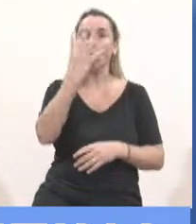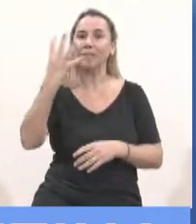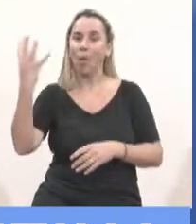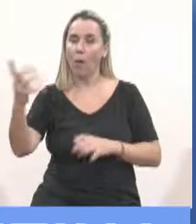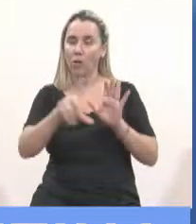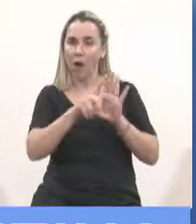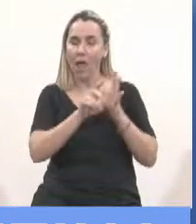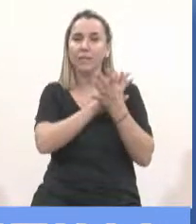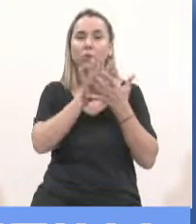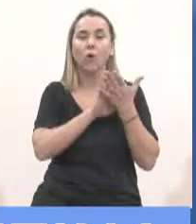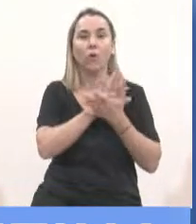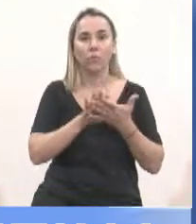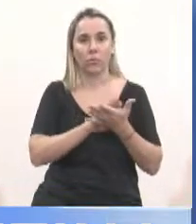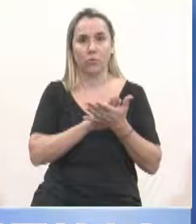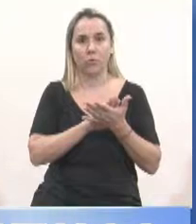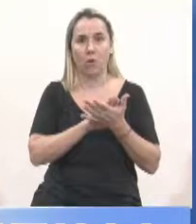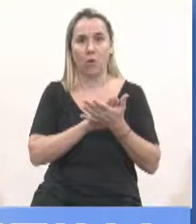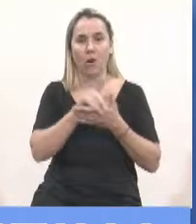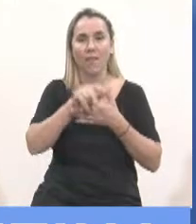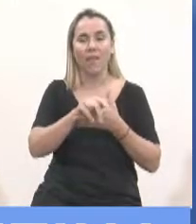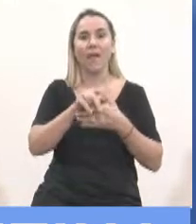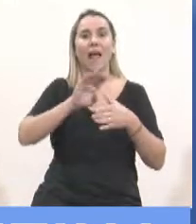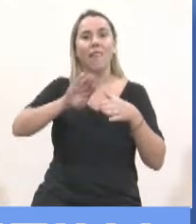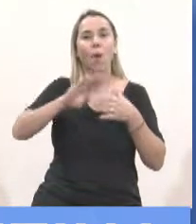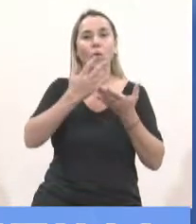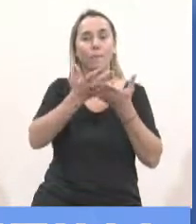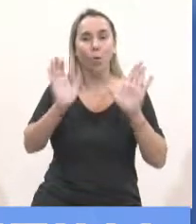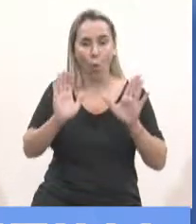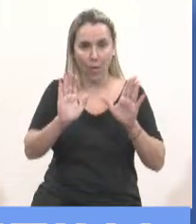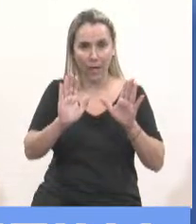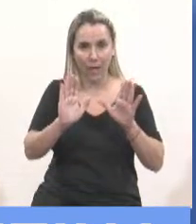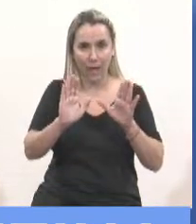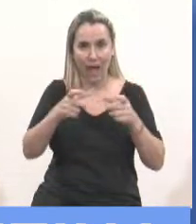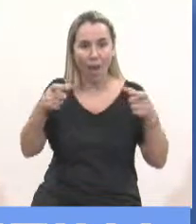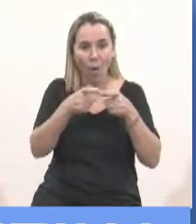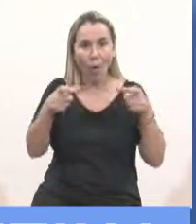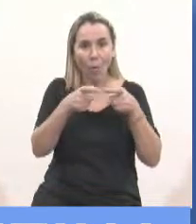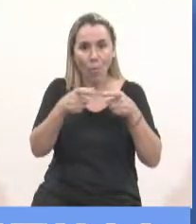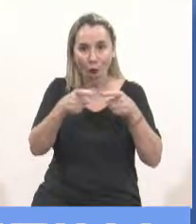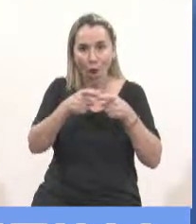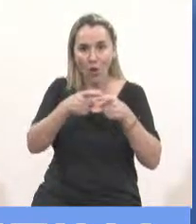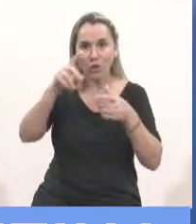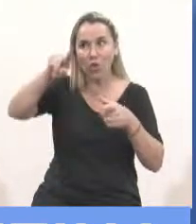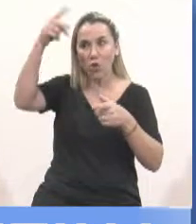27.544, que es la restauración de la sostenibilidad de la deuda pública emitida bajo ley extranjera.